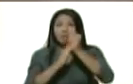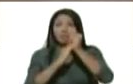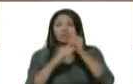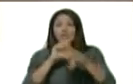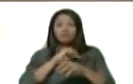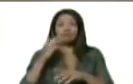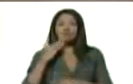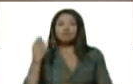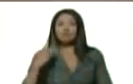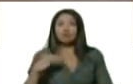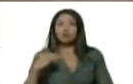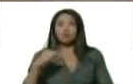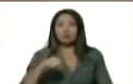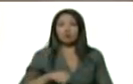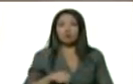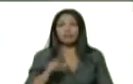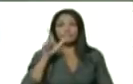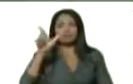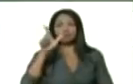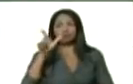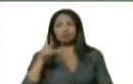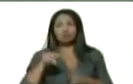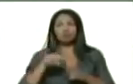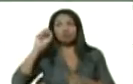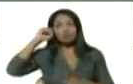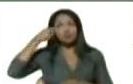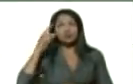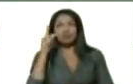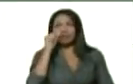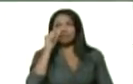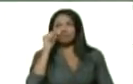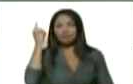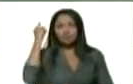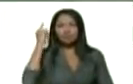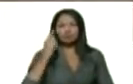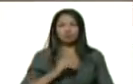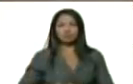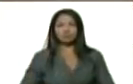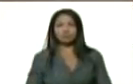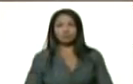nuestra juventud del Partido Socialista Unido de Venezuela. ¿Se acuerdan de Carlos?